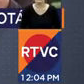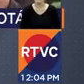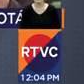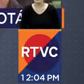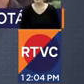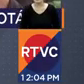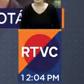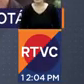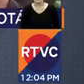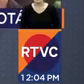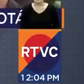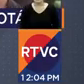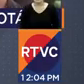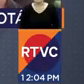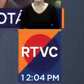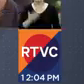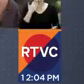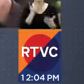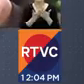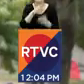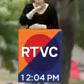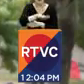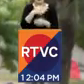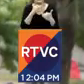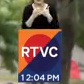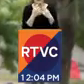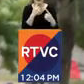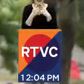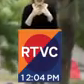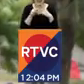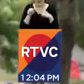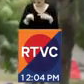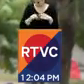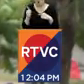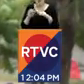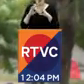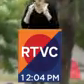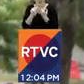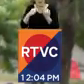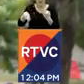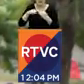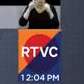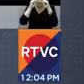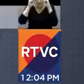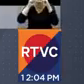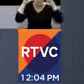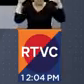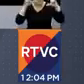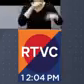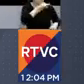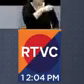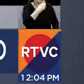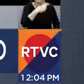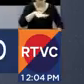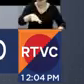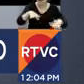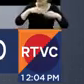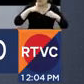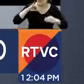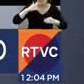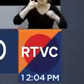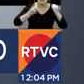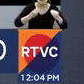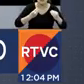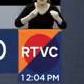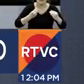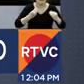Buenas tardes, José. Pues hablamos con la familia Hernández y para ellos fue realmente una sorpresa cuando Jonier aceptó cargos, pues ellos